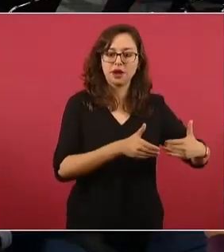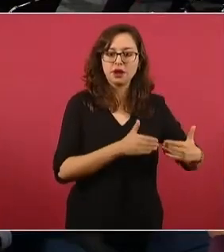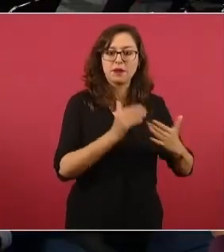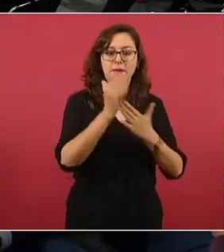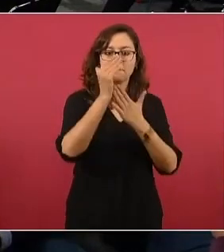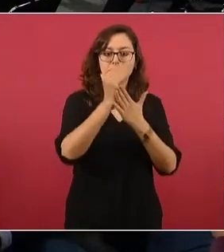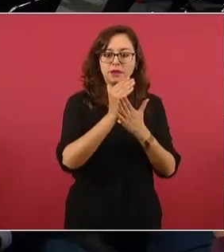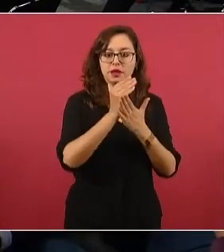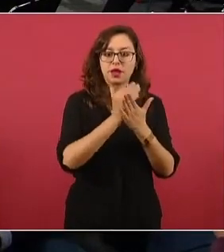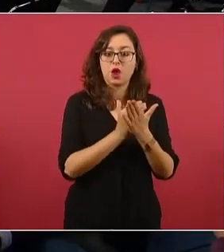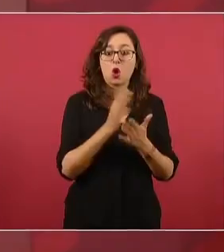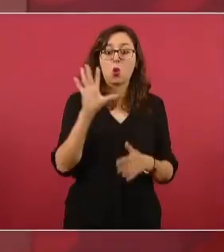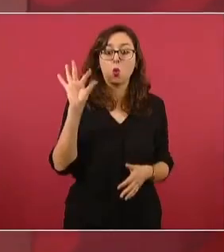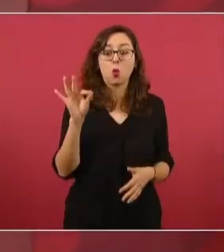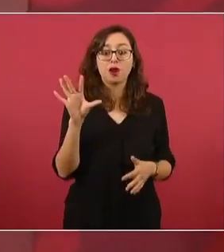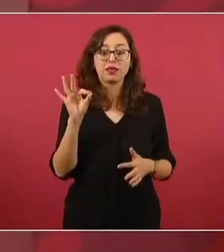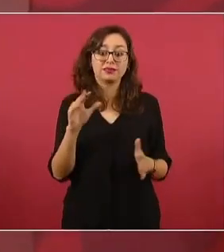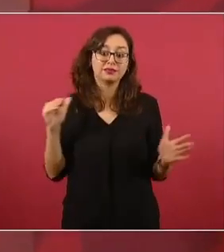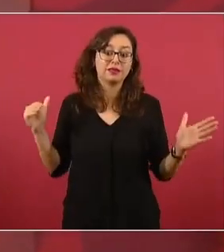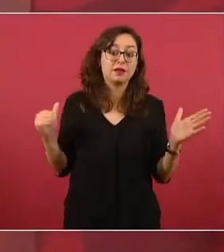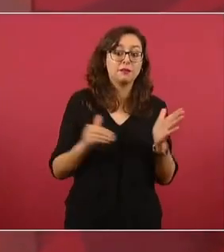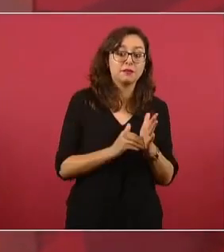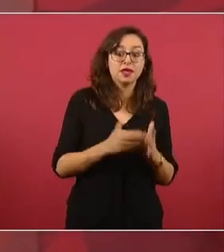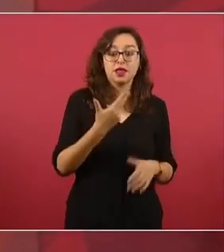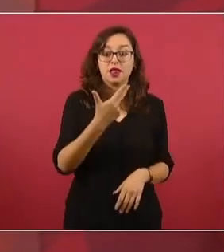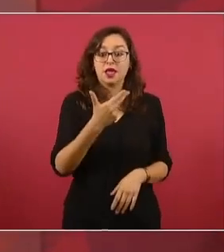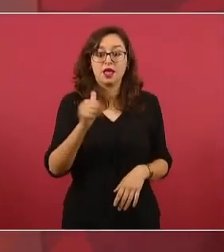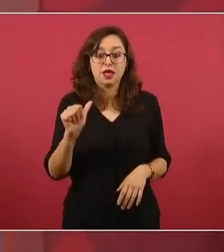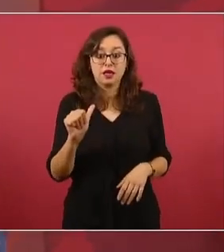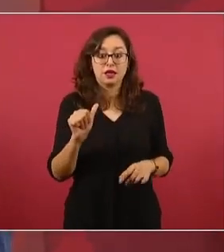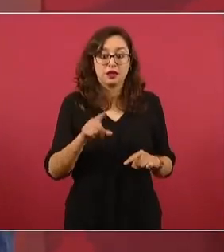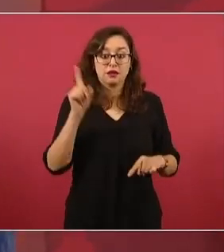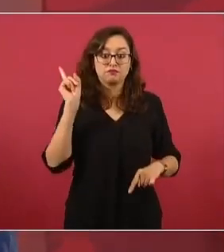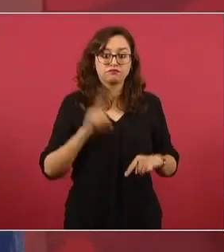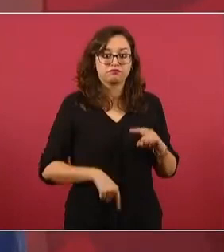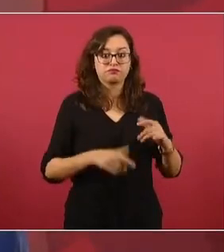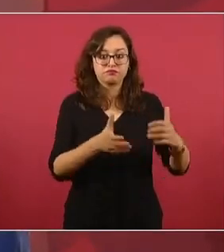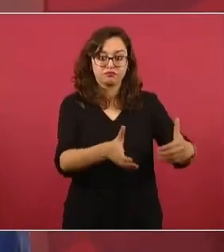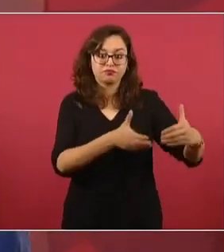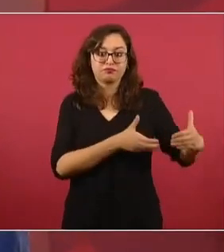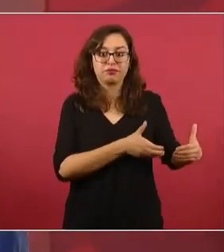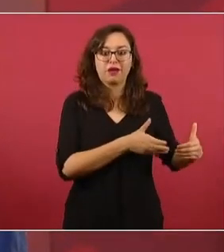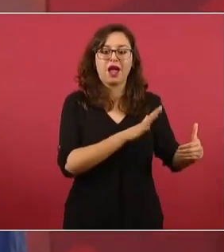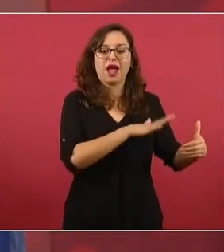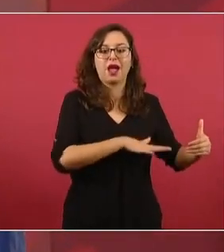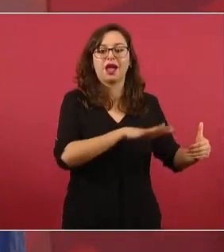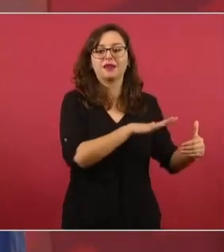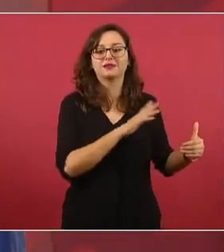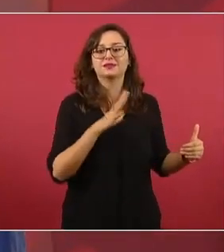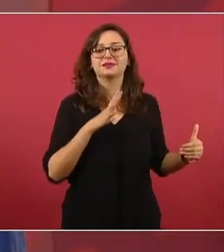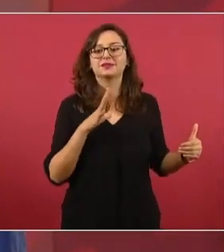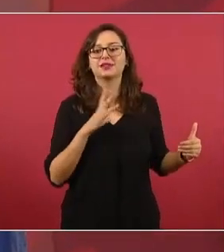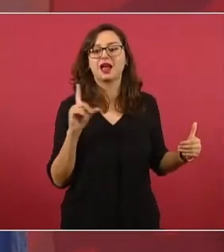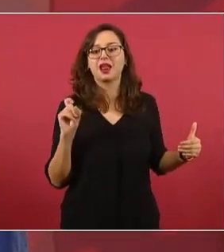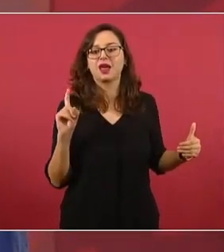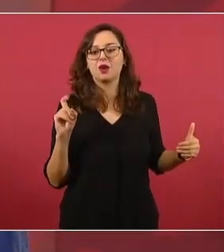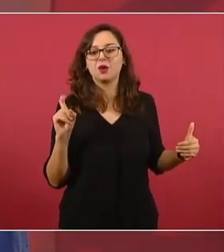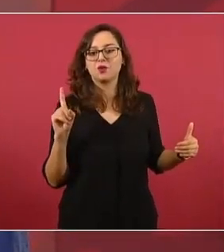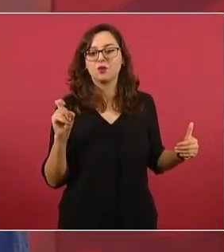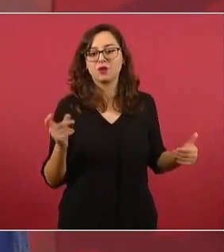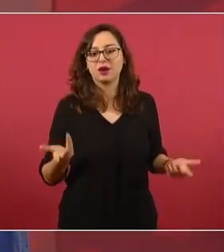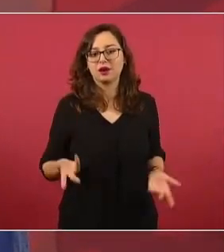les quitan como 40,000, y les quitan la tierra y les quitan el agua.